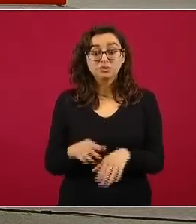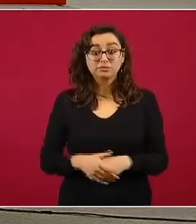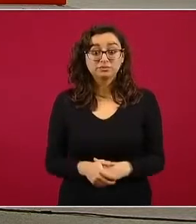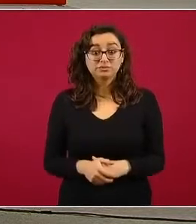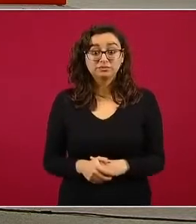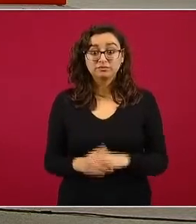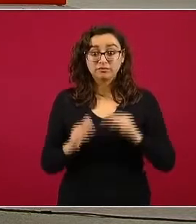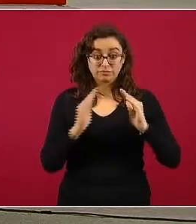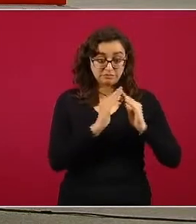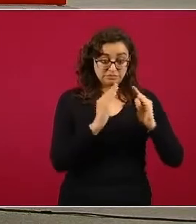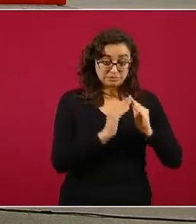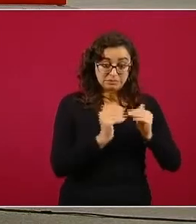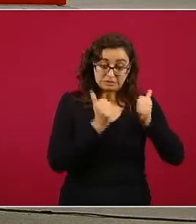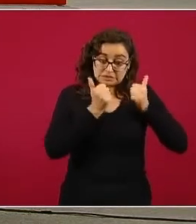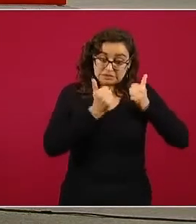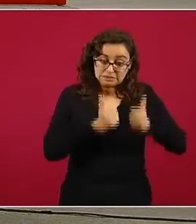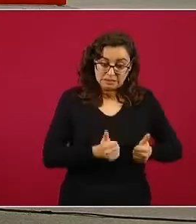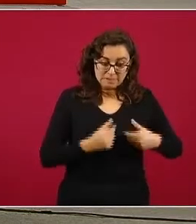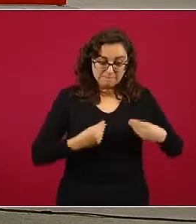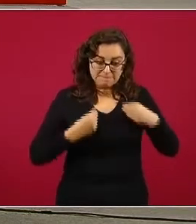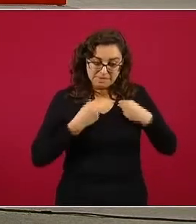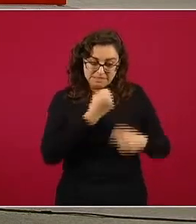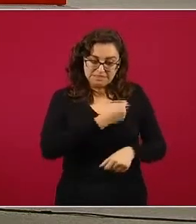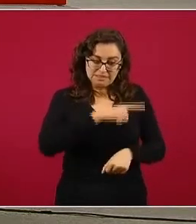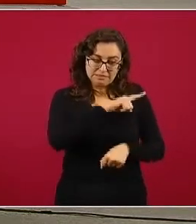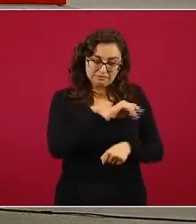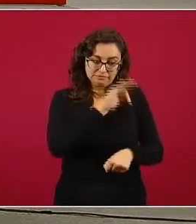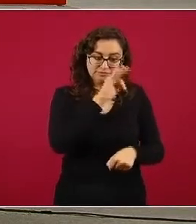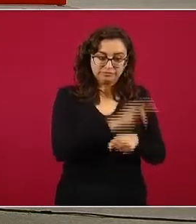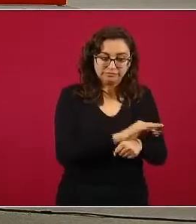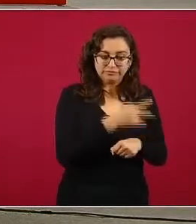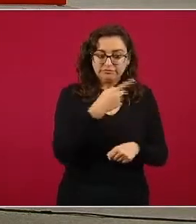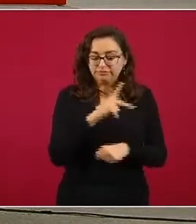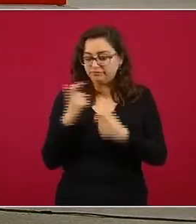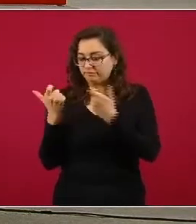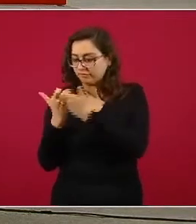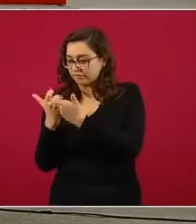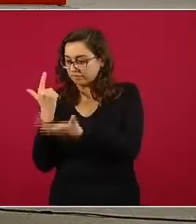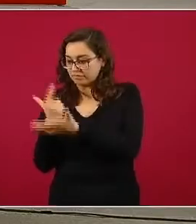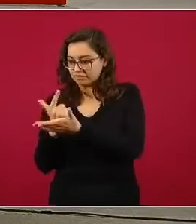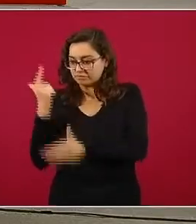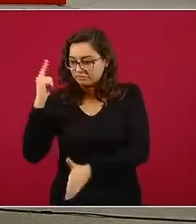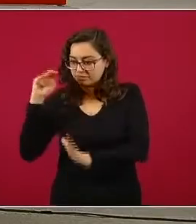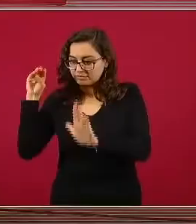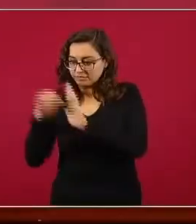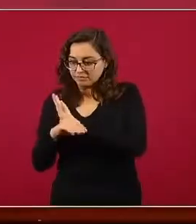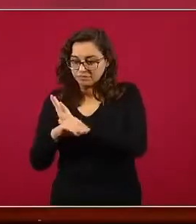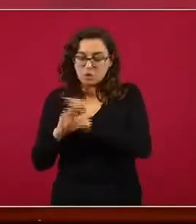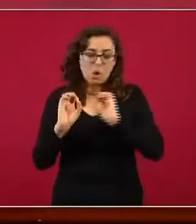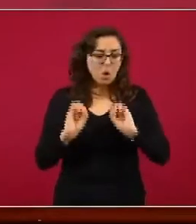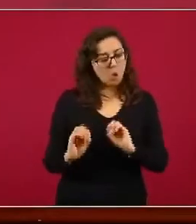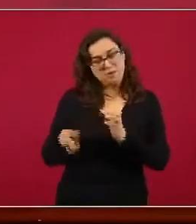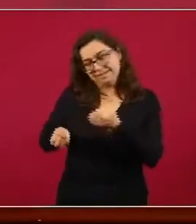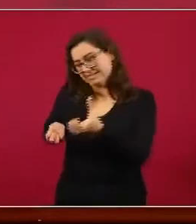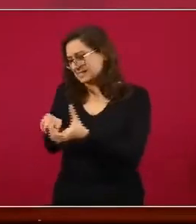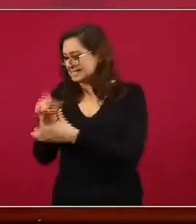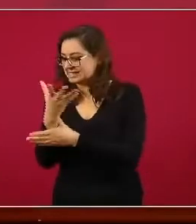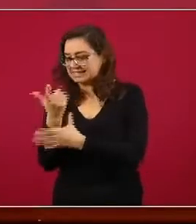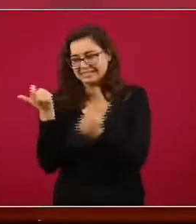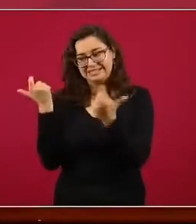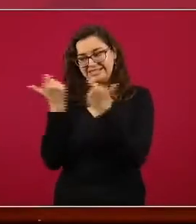confinar y entonces proteger la salud y la vida, pero afectar gravemente la economía, o desconfinar y